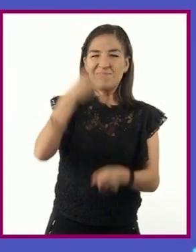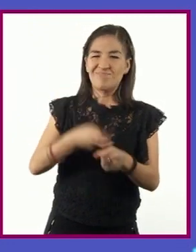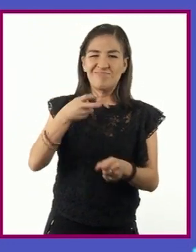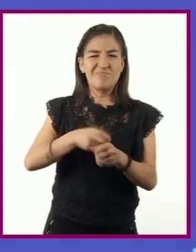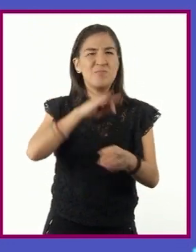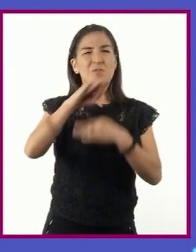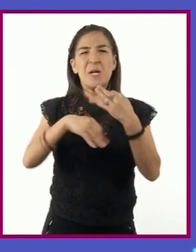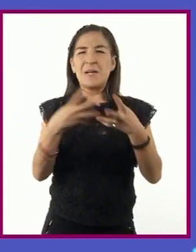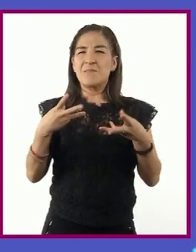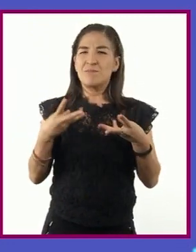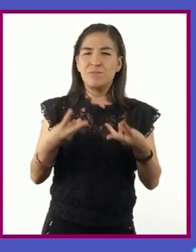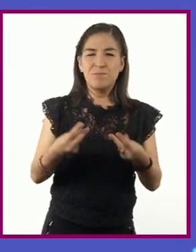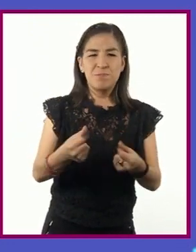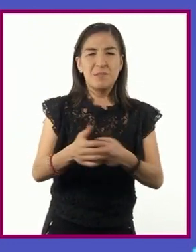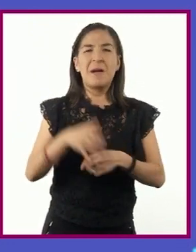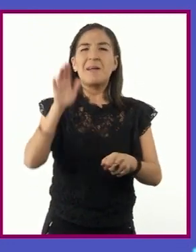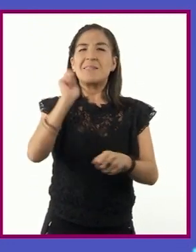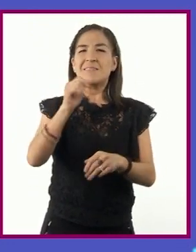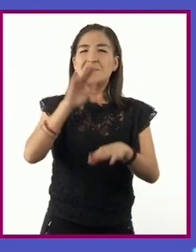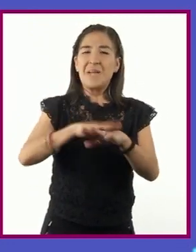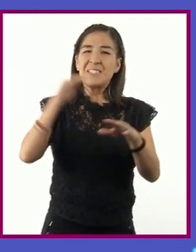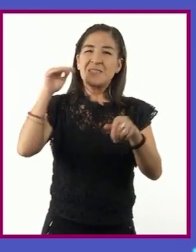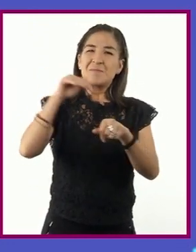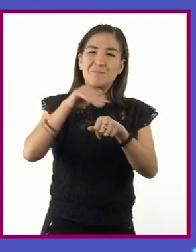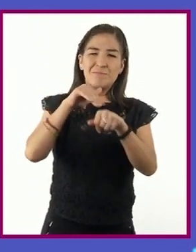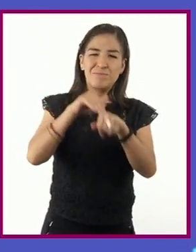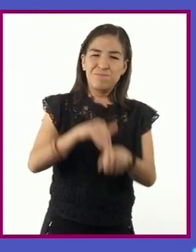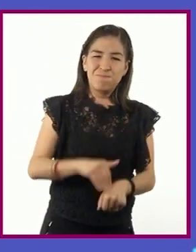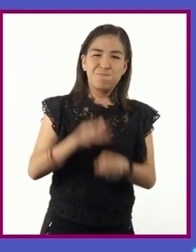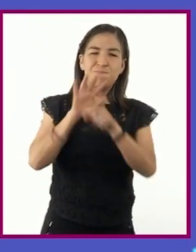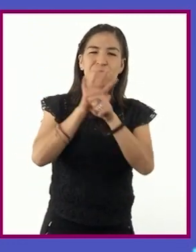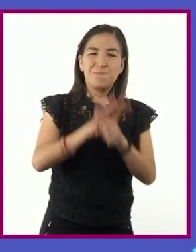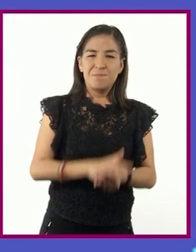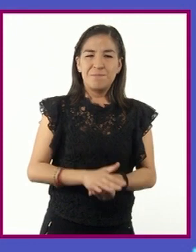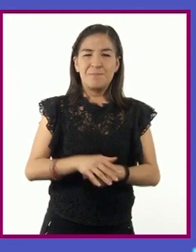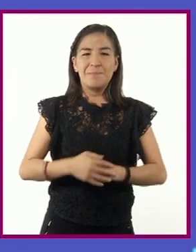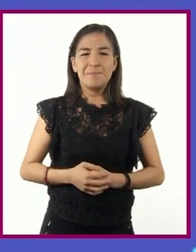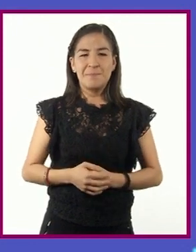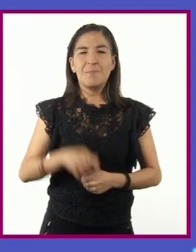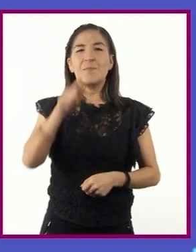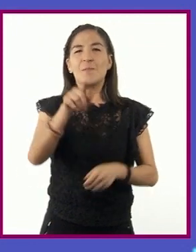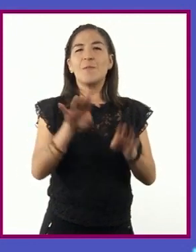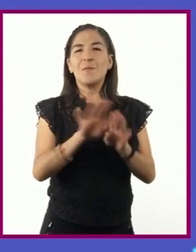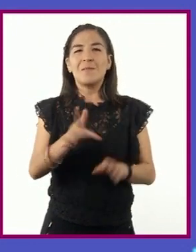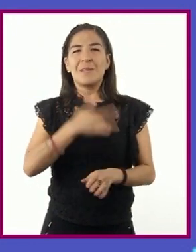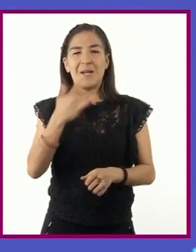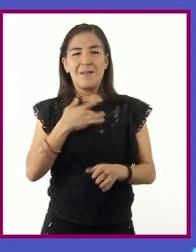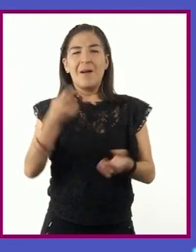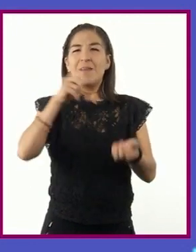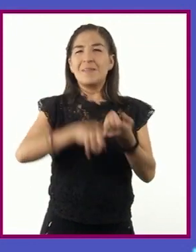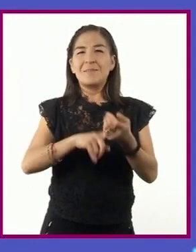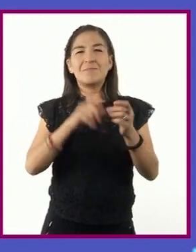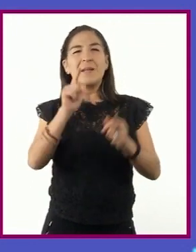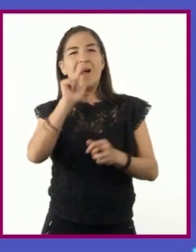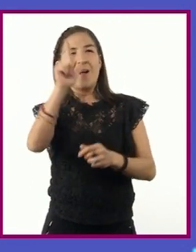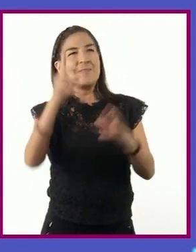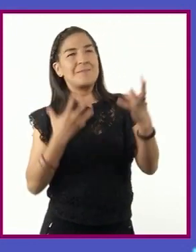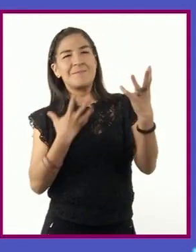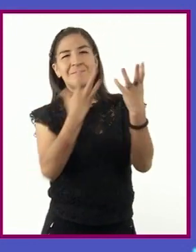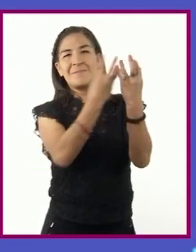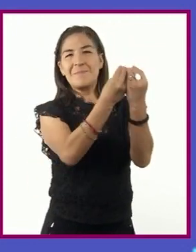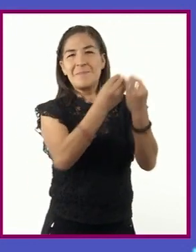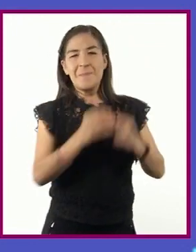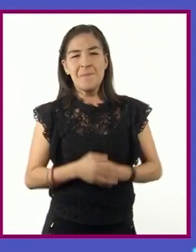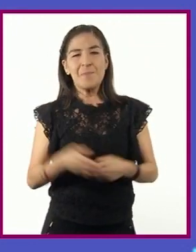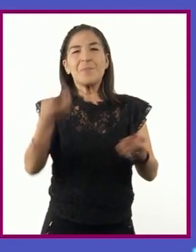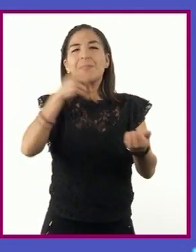gastara, cada vez más hundiéndose hasta volverse mísero. Déjame elevarme contigo, cual una alondra